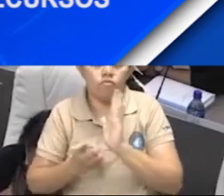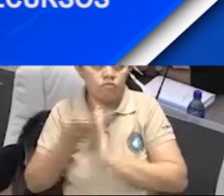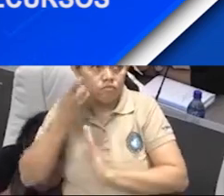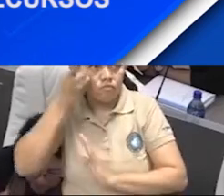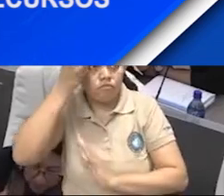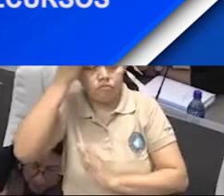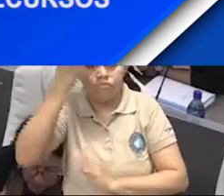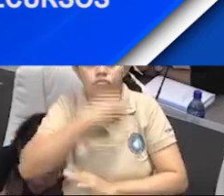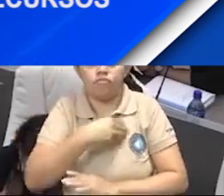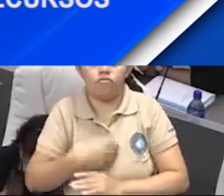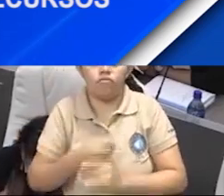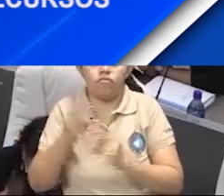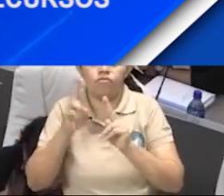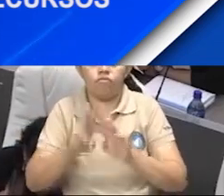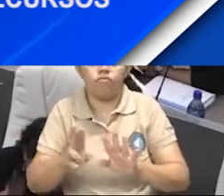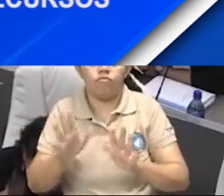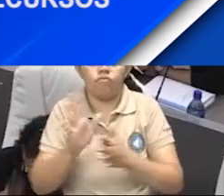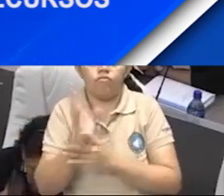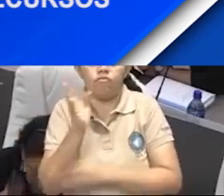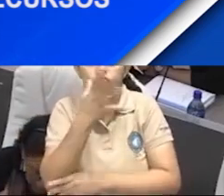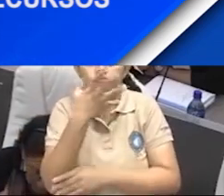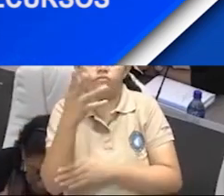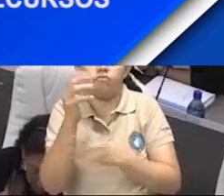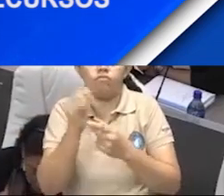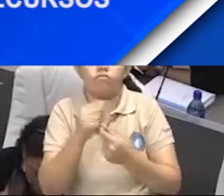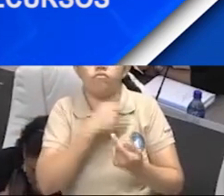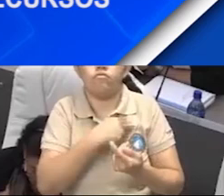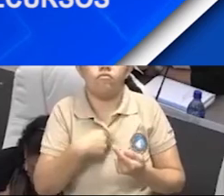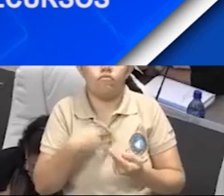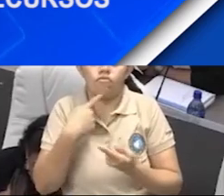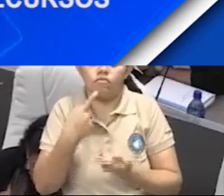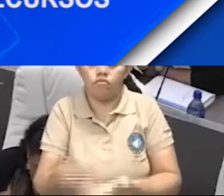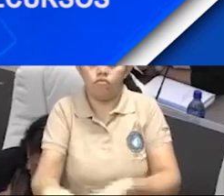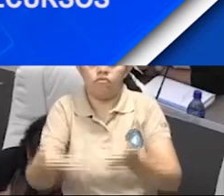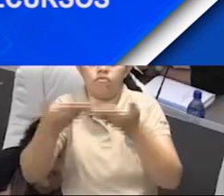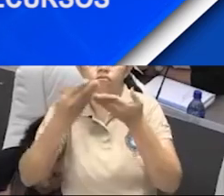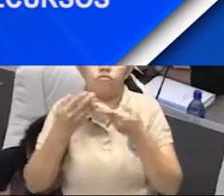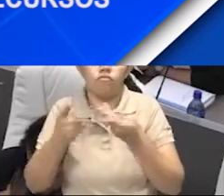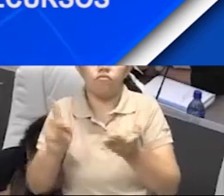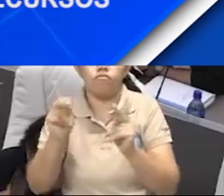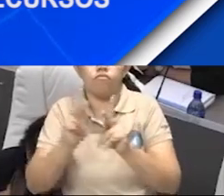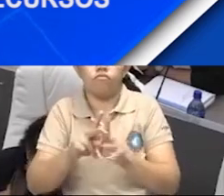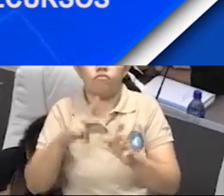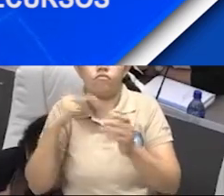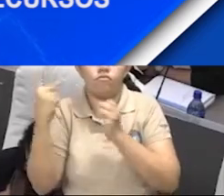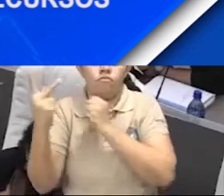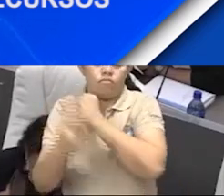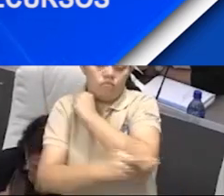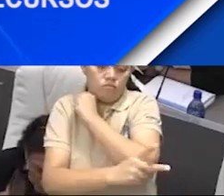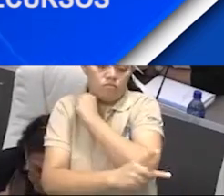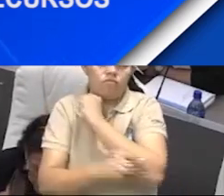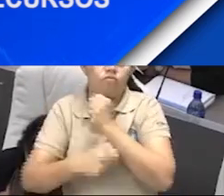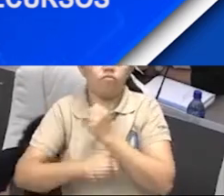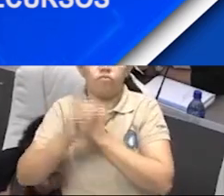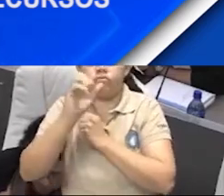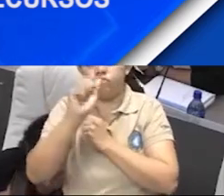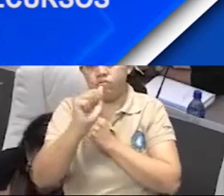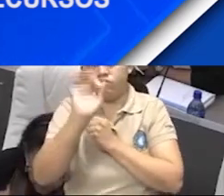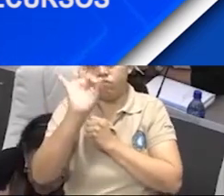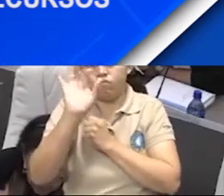desarrollo verde e inclusivo. Los representantes de los donantes y los países prestatarios de la